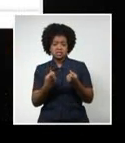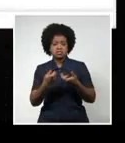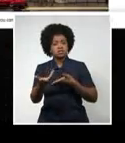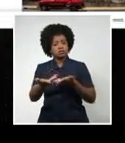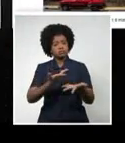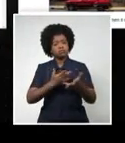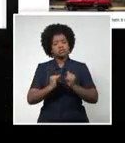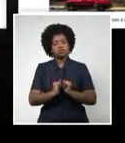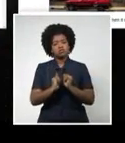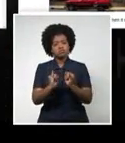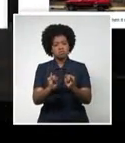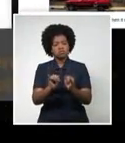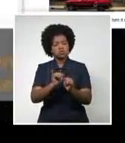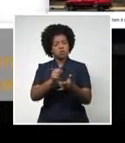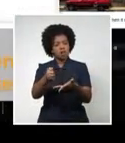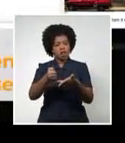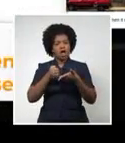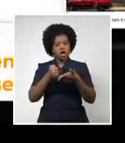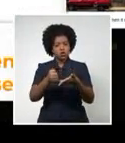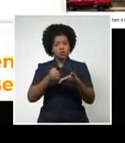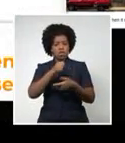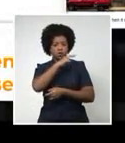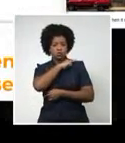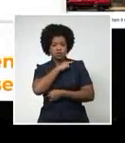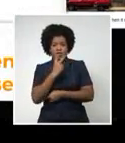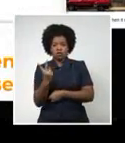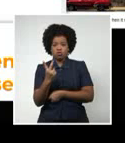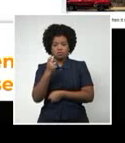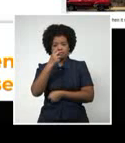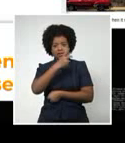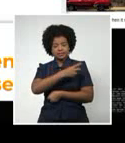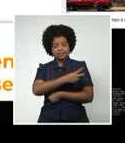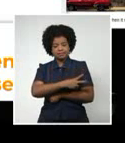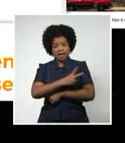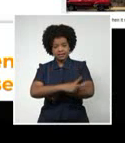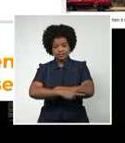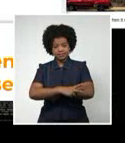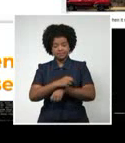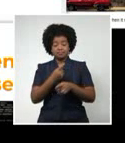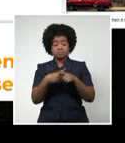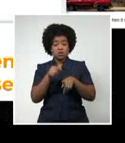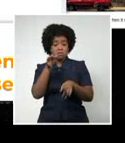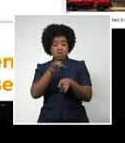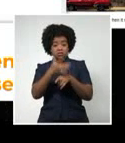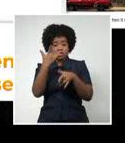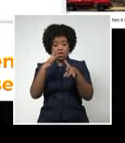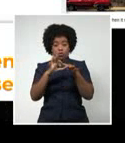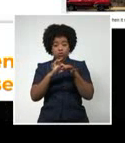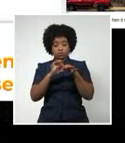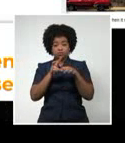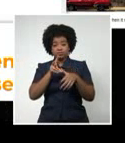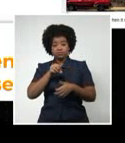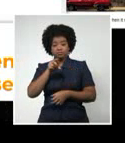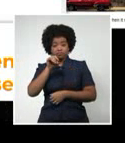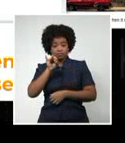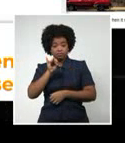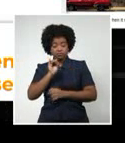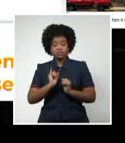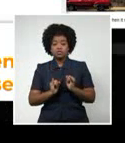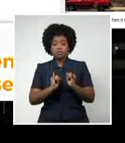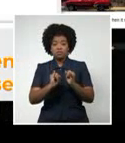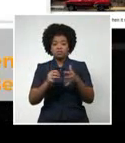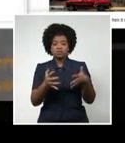información y establecer cooperación entre autoridades de ambos países. Pero a inicios de agosto de 2017, medios